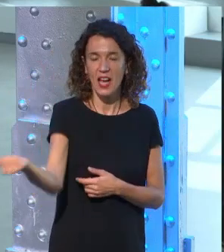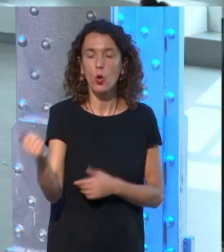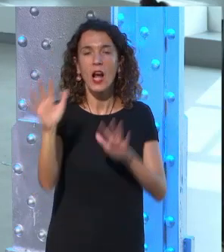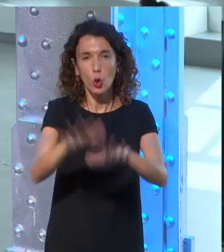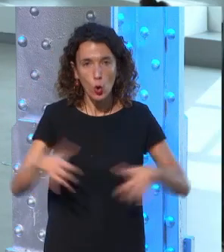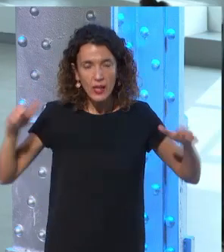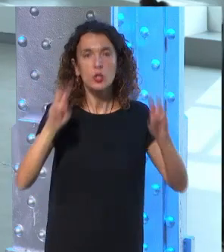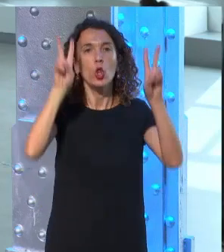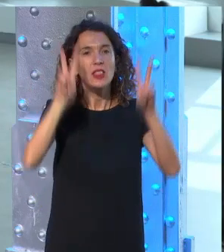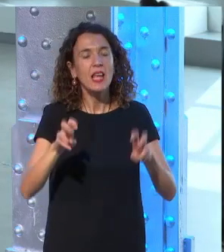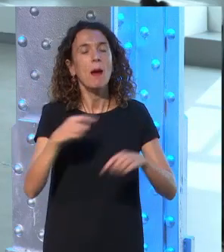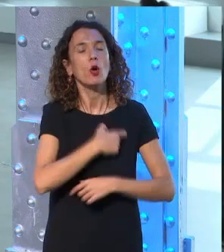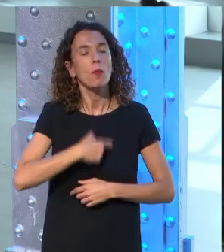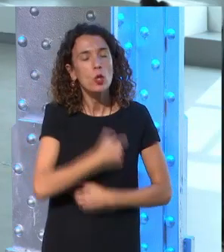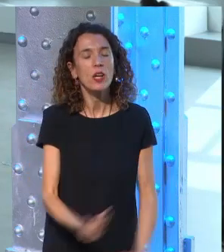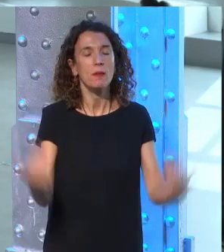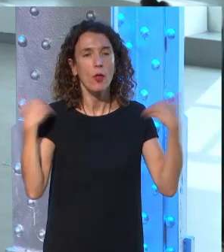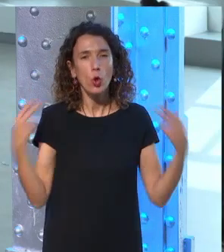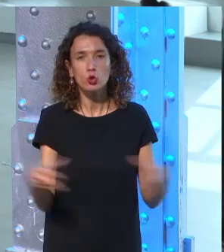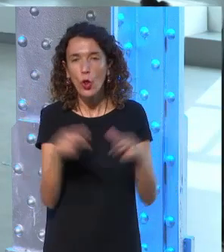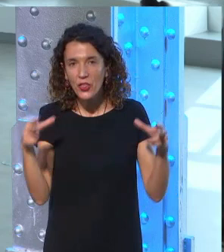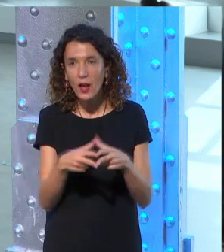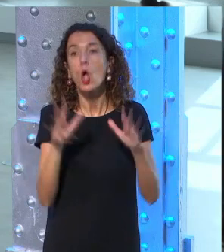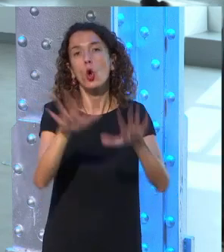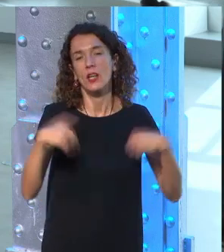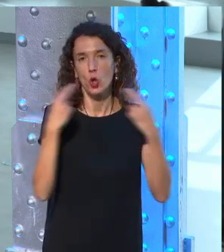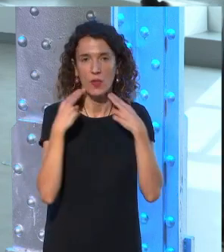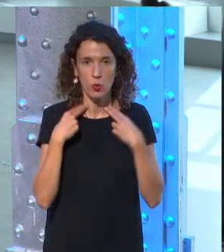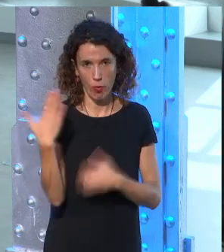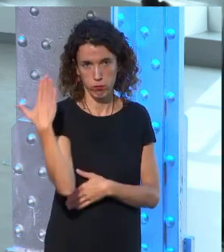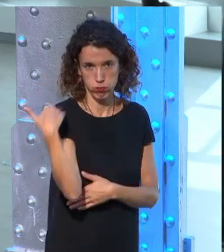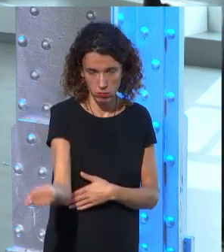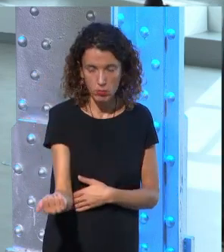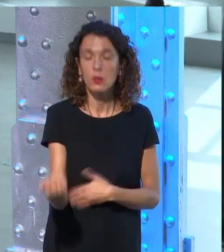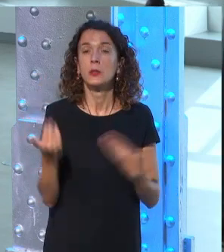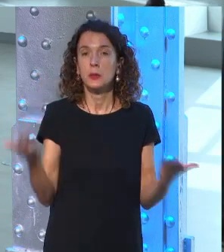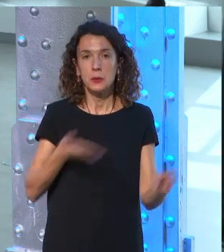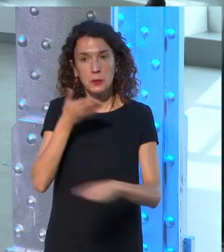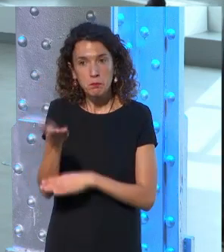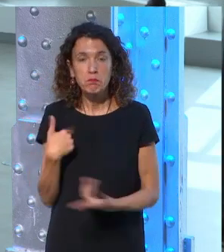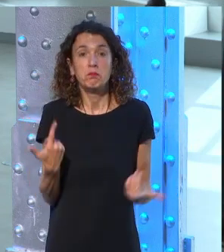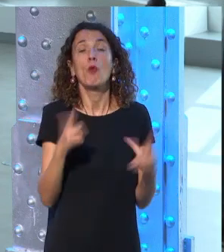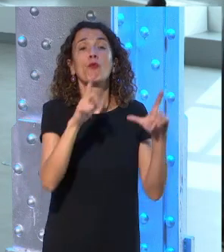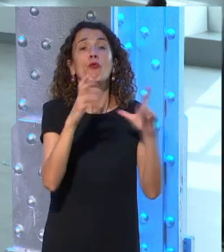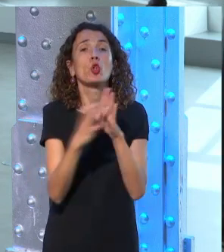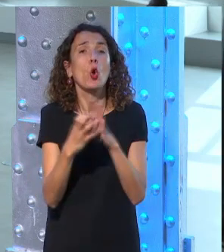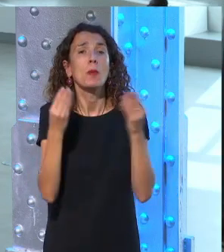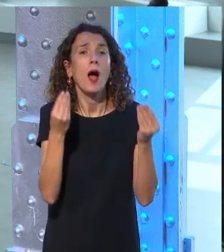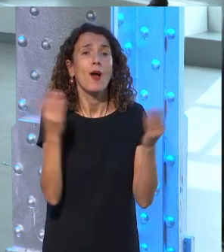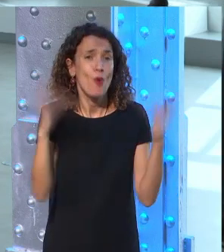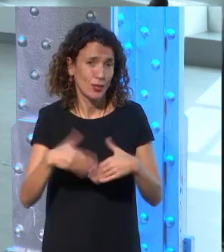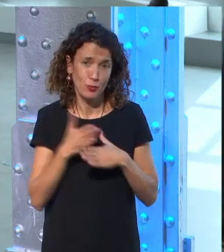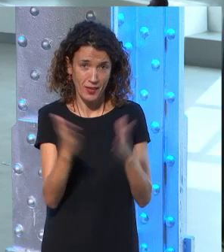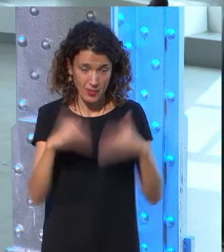un tema de la Comisión de Responsabilidad Social. Congreso de los Diputados. Congreso de Diputados, ¿no? Y entonces no llevaba suficientes fotocopias, ¿no?